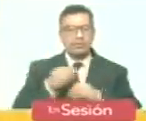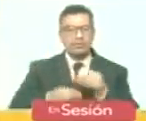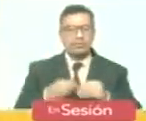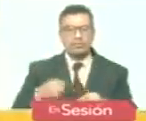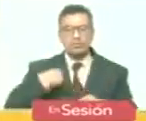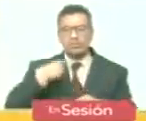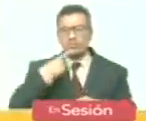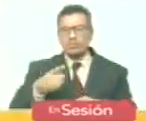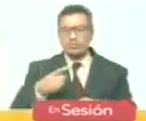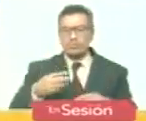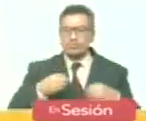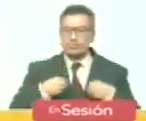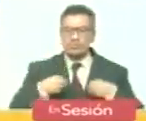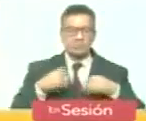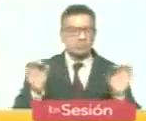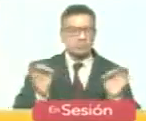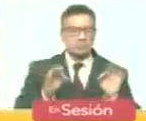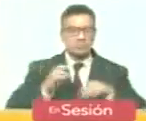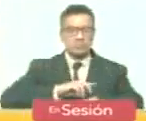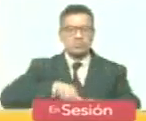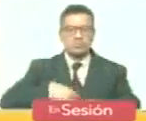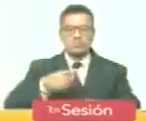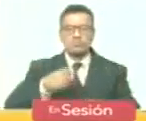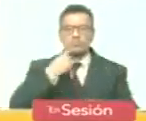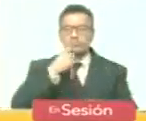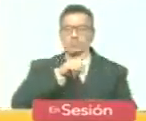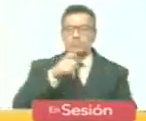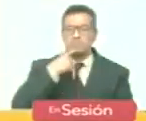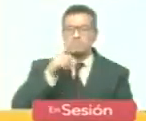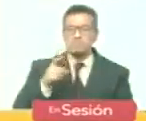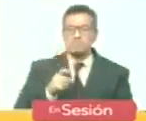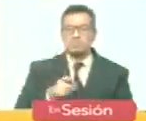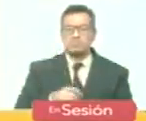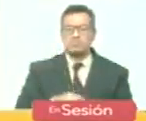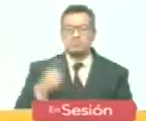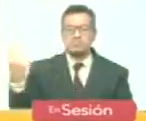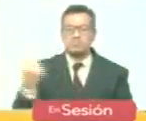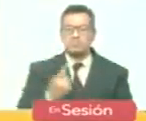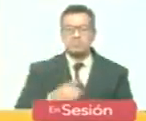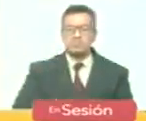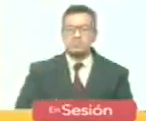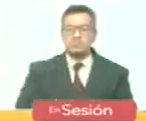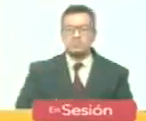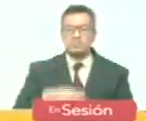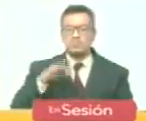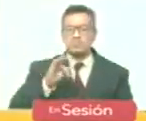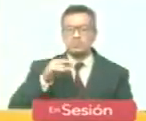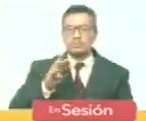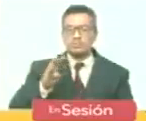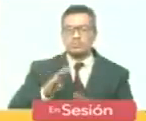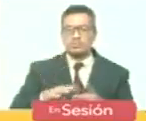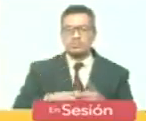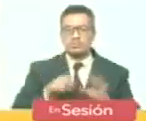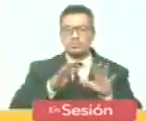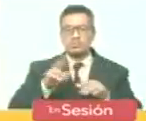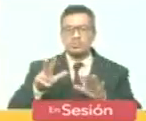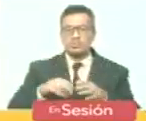todavía sobrevivientes que pueden consultarlo, vivientes directos. Freddy Vero, 93 años tiene por